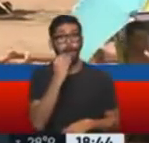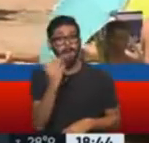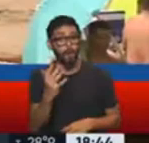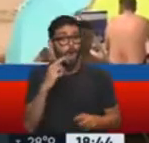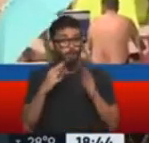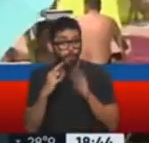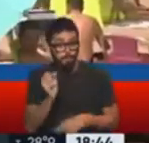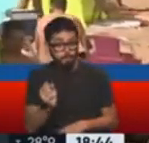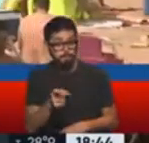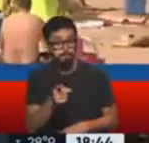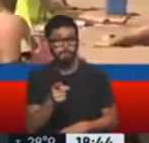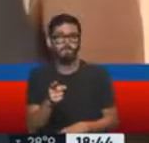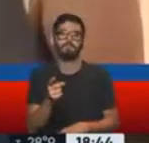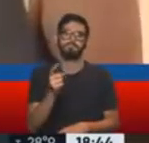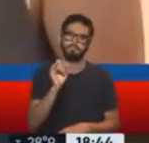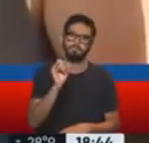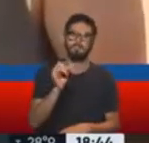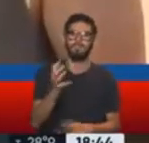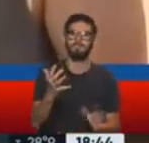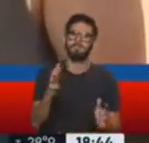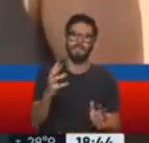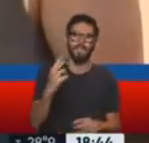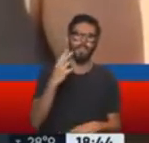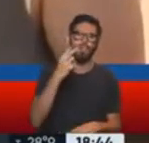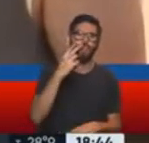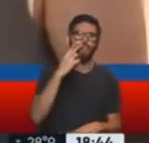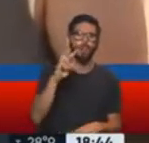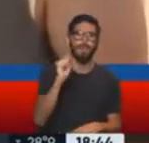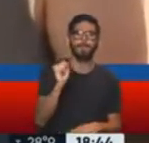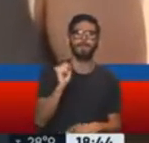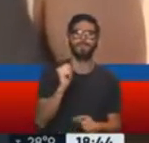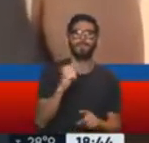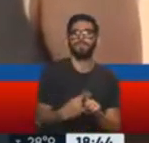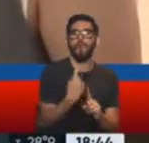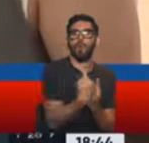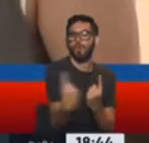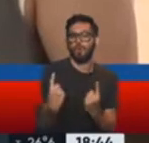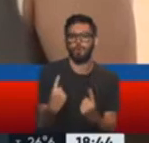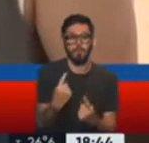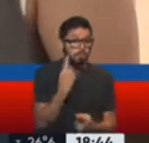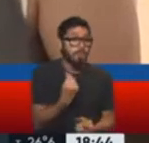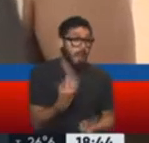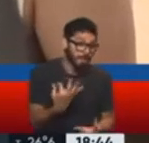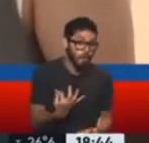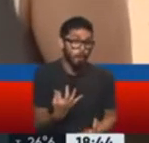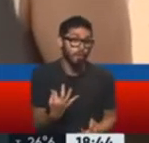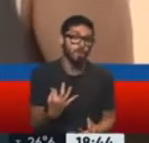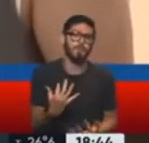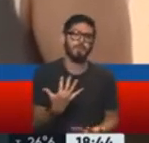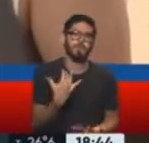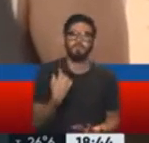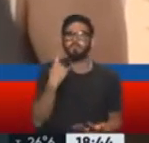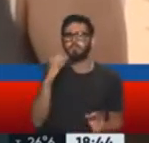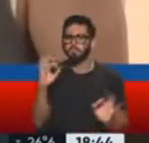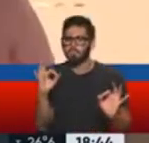restaurante? Sí, un promedio de 2.000 por persona, más o menos. ¿Y qué te parece? No, dentro de todo lo que habíamos calculado